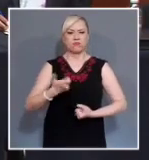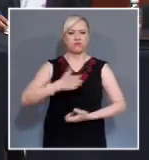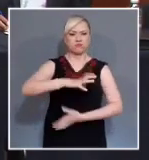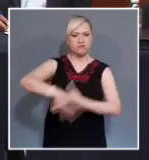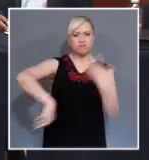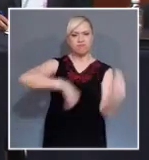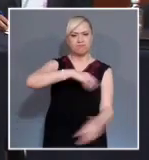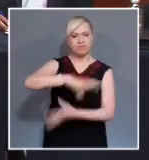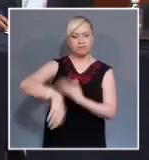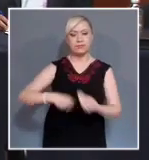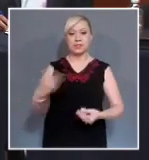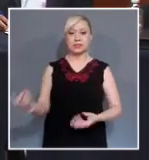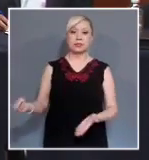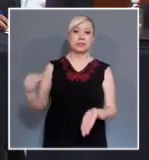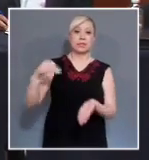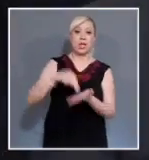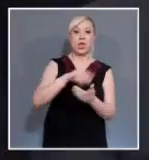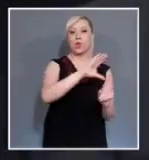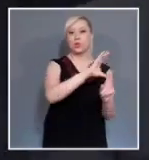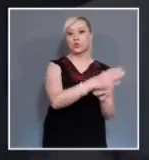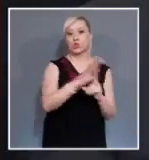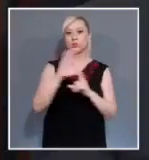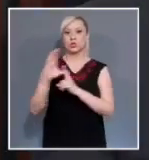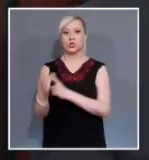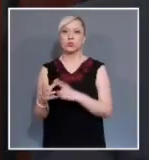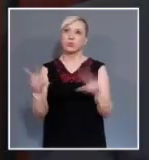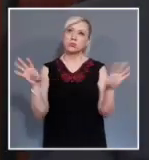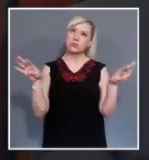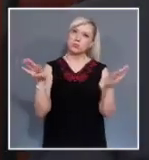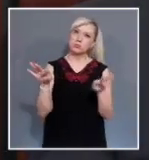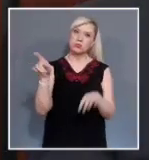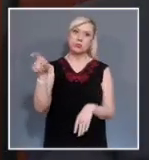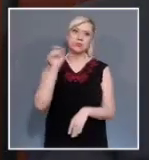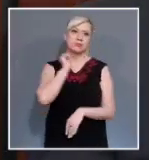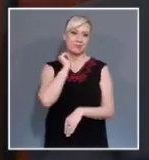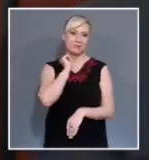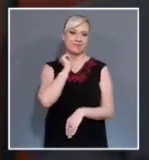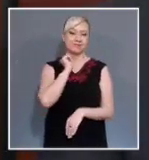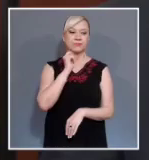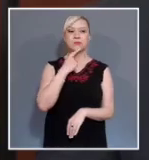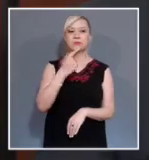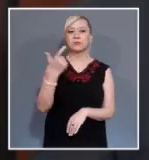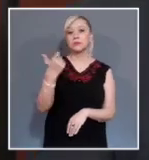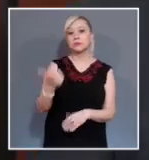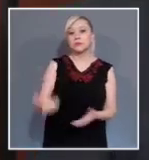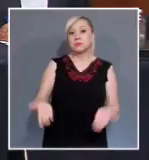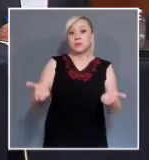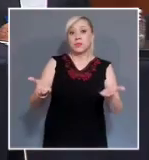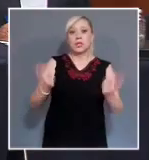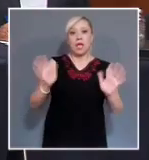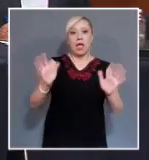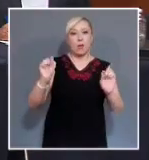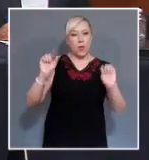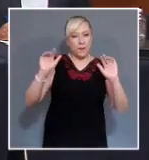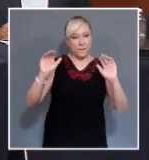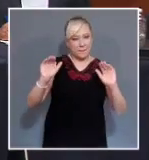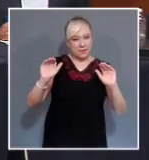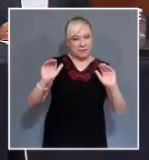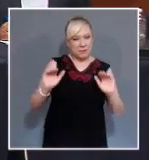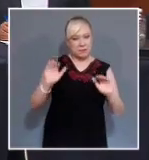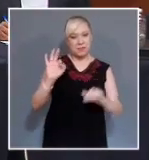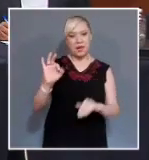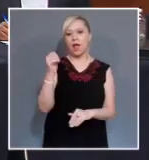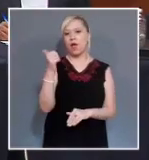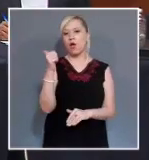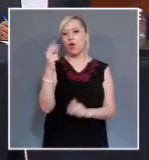comparecer ante comisiones del senado de la República señaló que la inflación se ha reportado a la baja desde agosto de 2022 hasta situarse en la primera